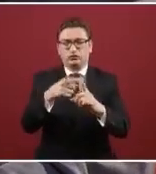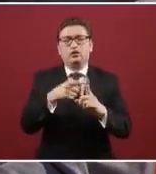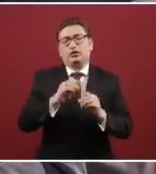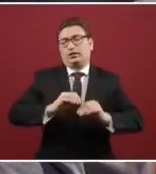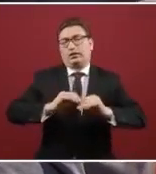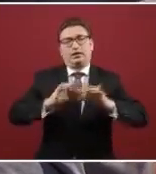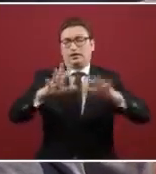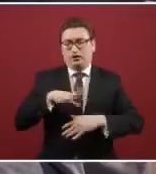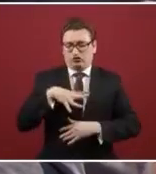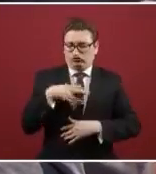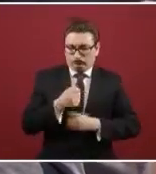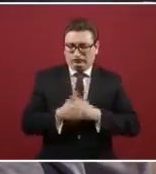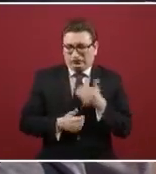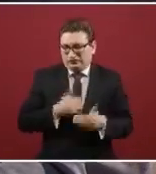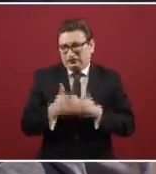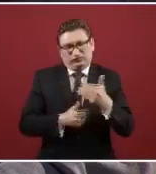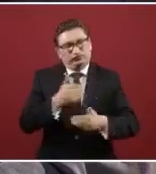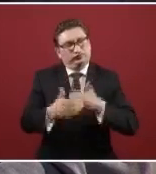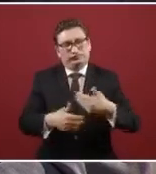un desafío que tenemos para eso.